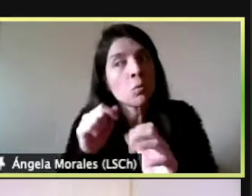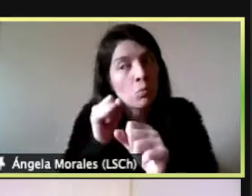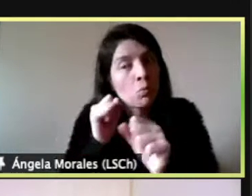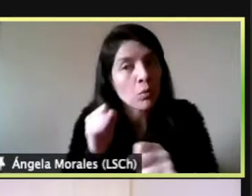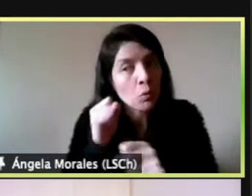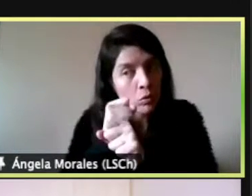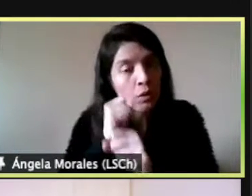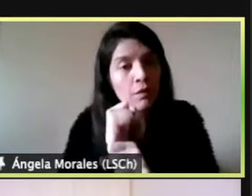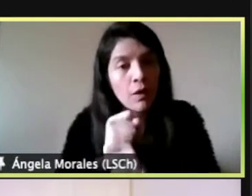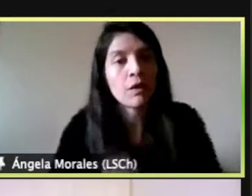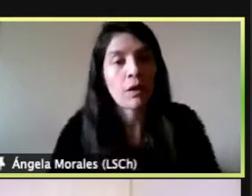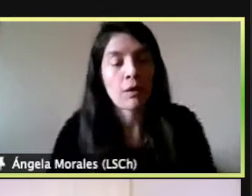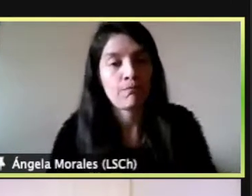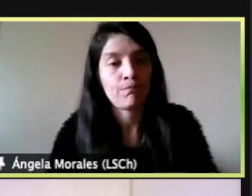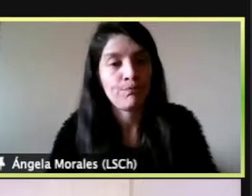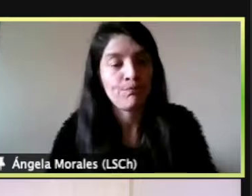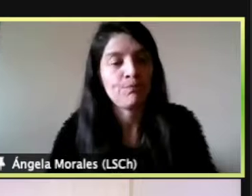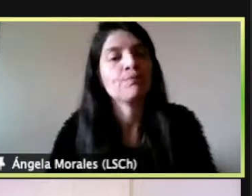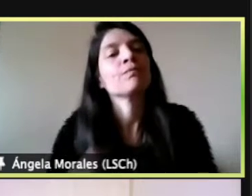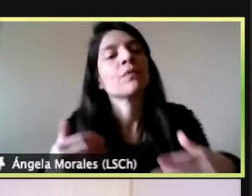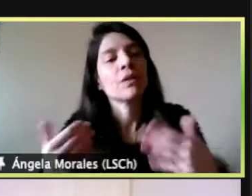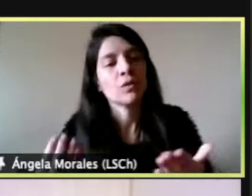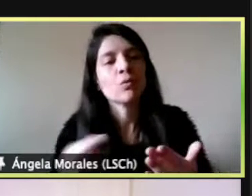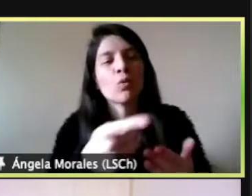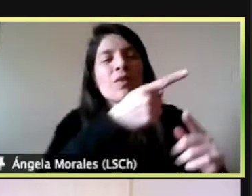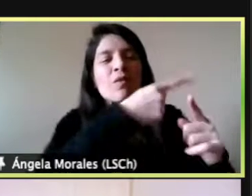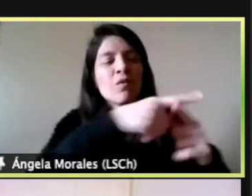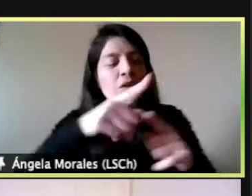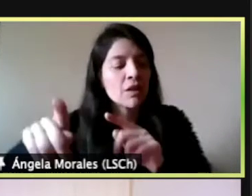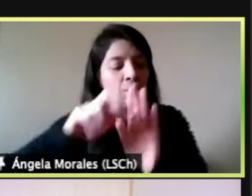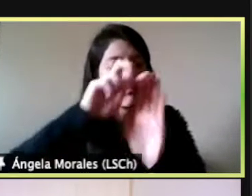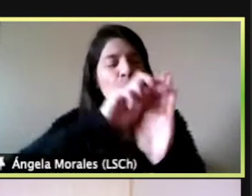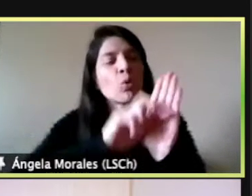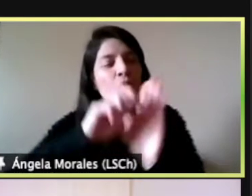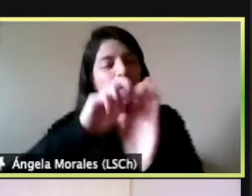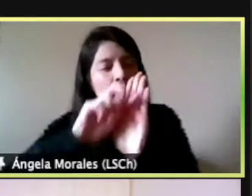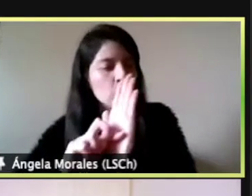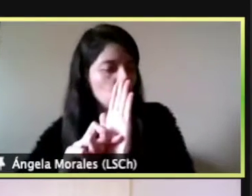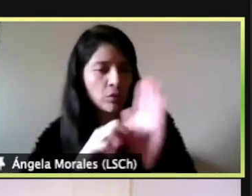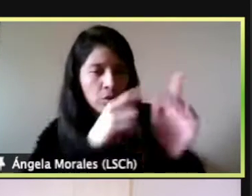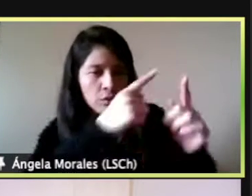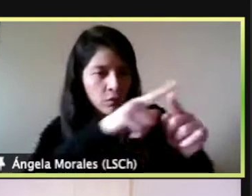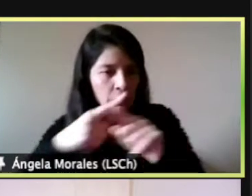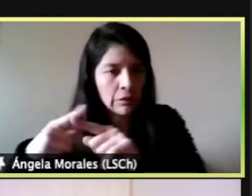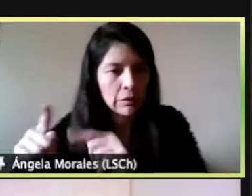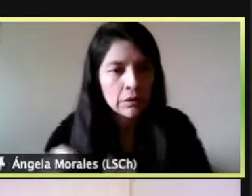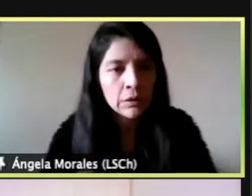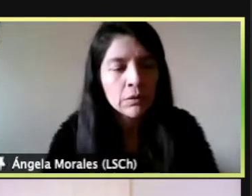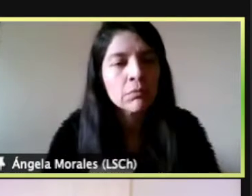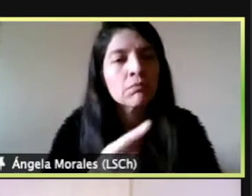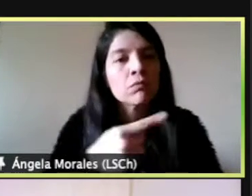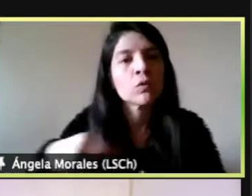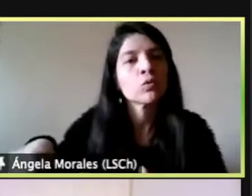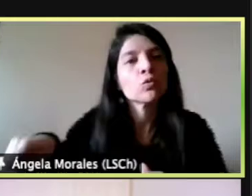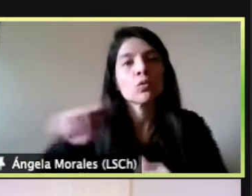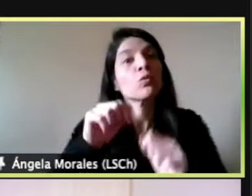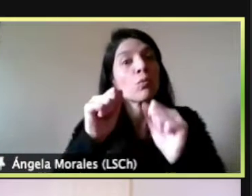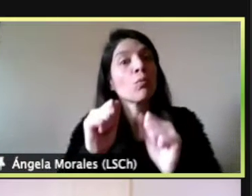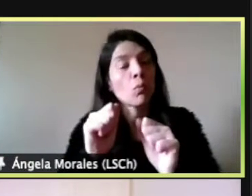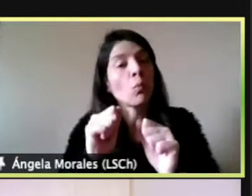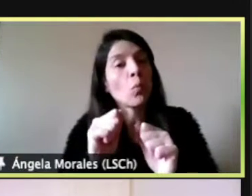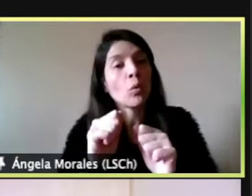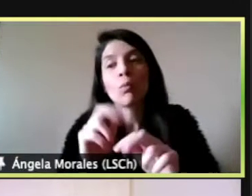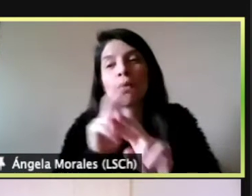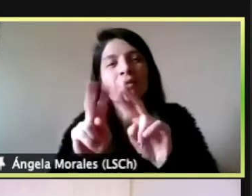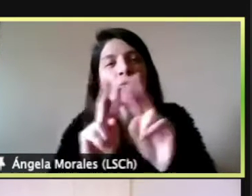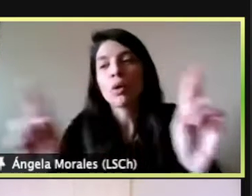Así también, como estos son distintos proyectos, la idea es que nosotros podamos tener un resumen institucional de todas las cosas